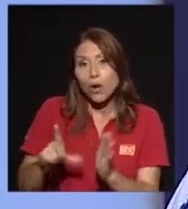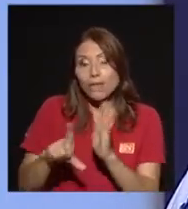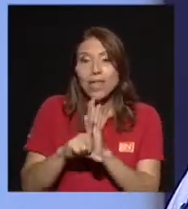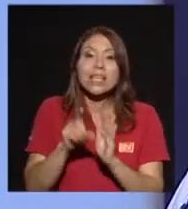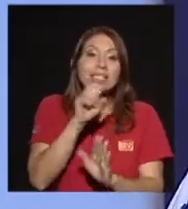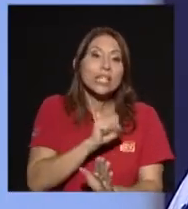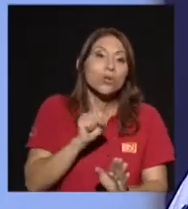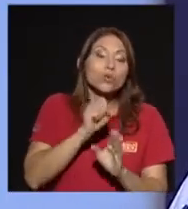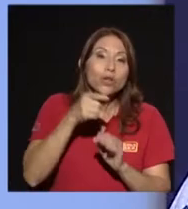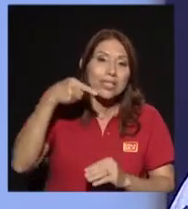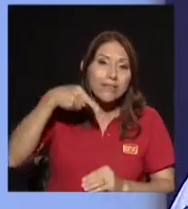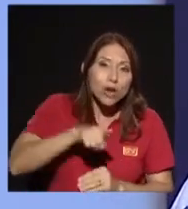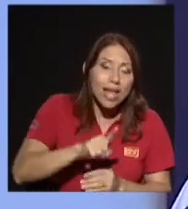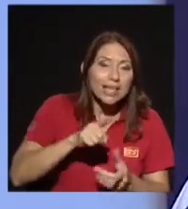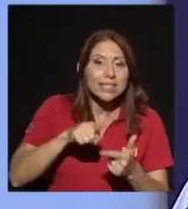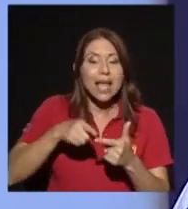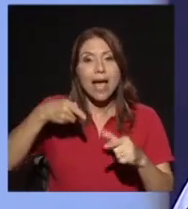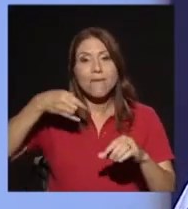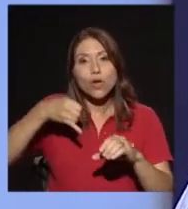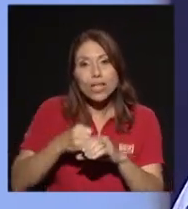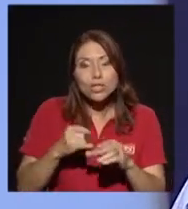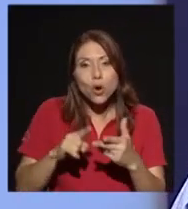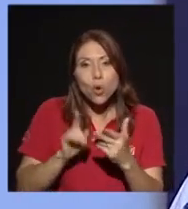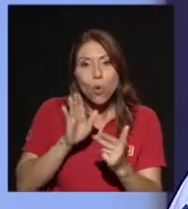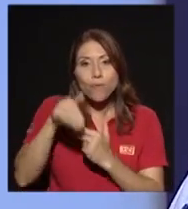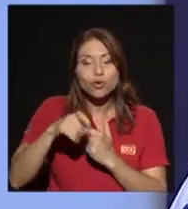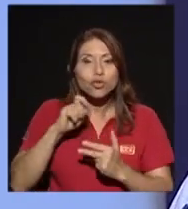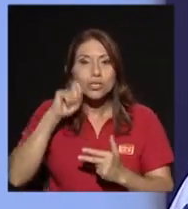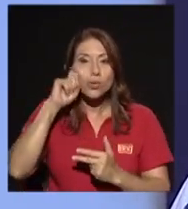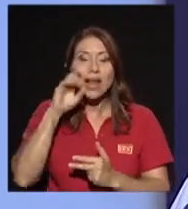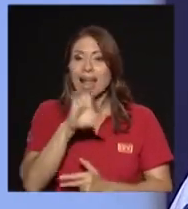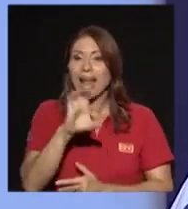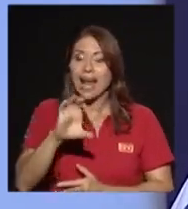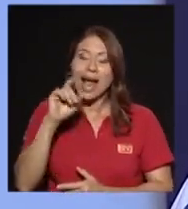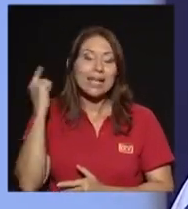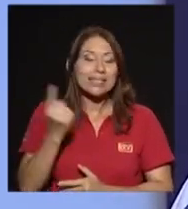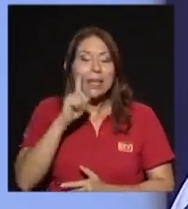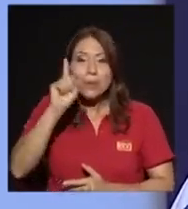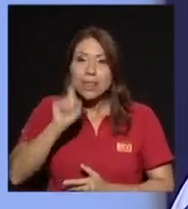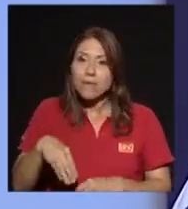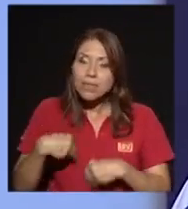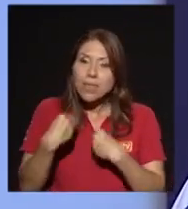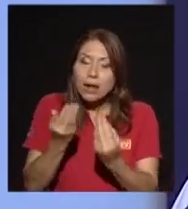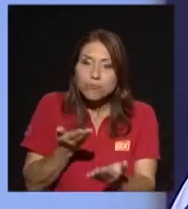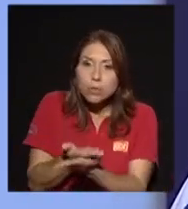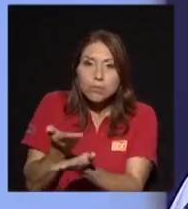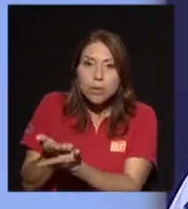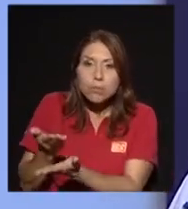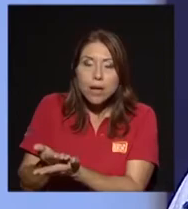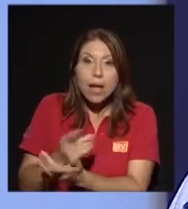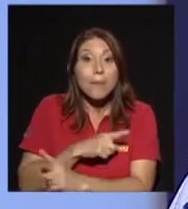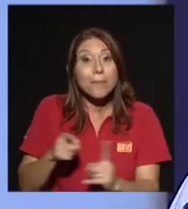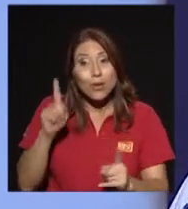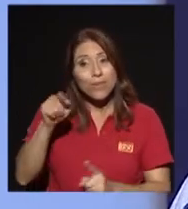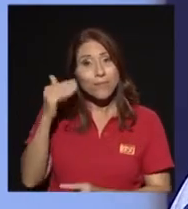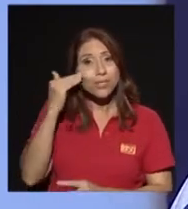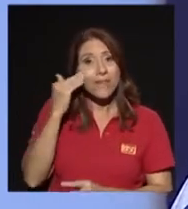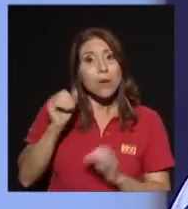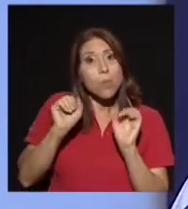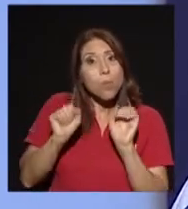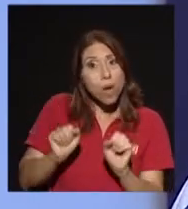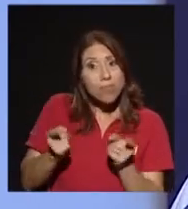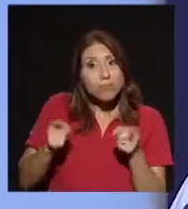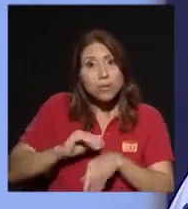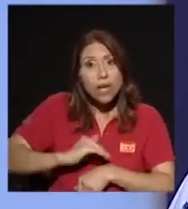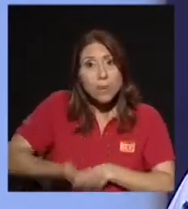violencia, violación, abuso sexual, la Caja siempre debe activar todos sus mecanismos. Pero no podemos dejar de lado que está expuesto a un embarazo, y un embarazo adolescente en